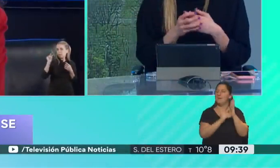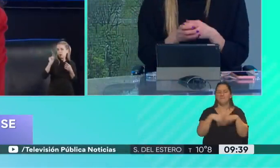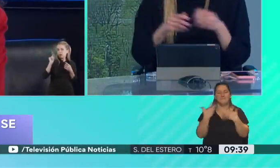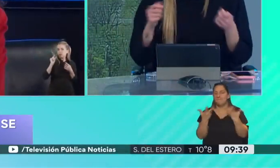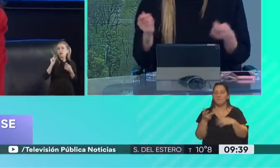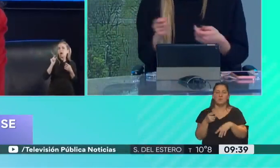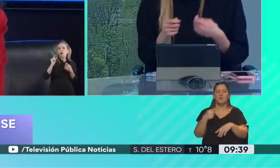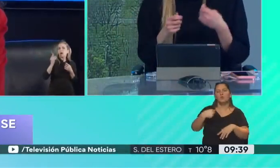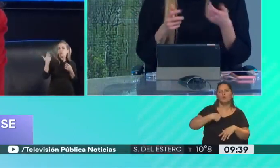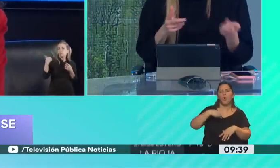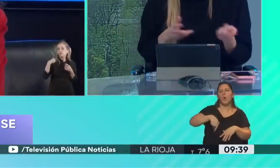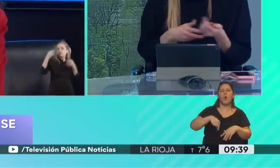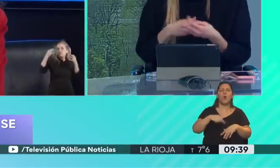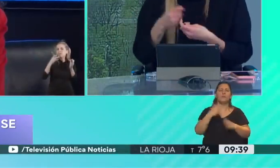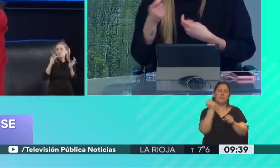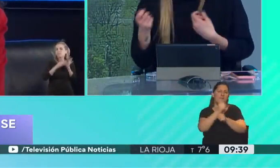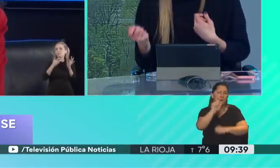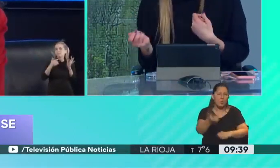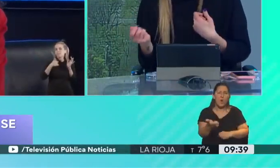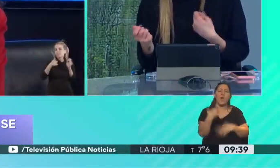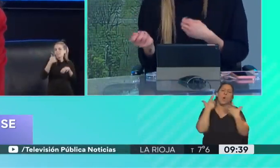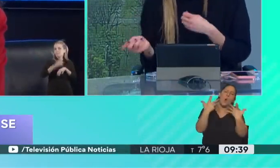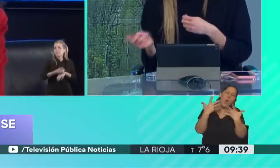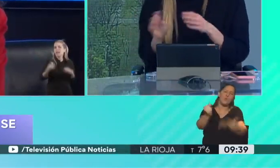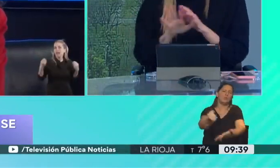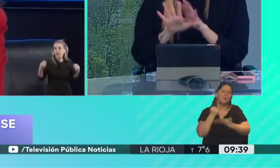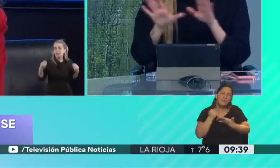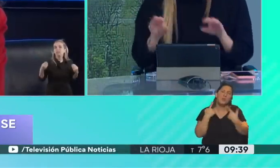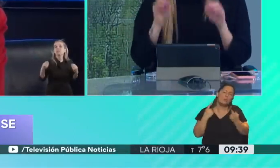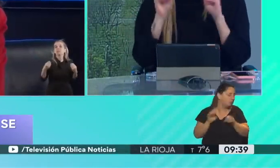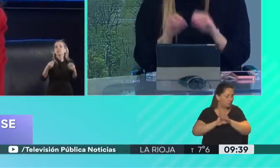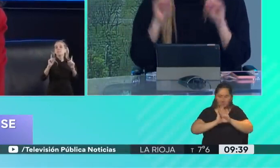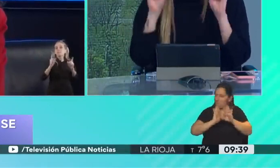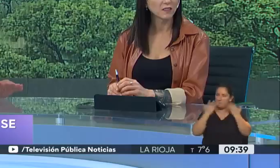yo hoy estoy desempleado es obvio que merezco el subsidio